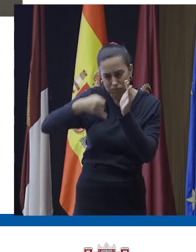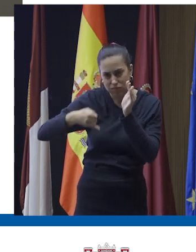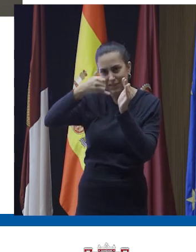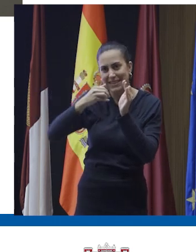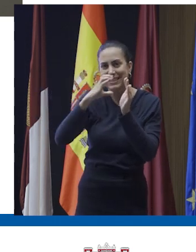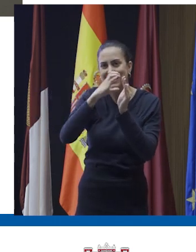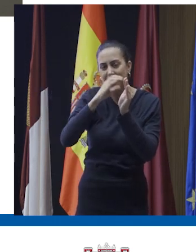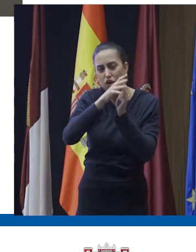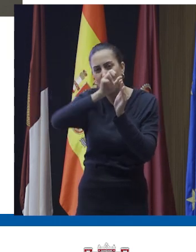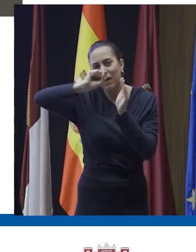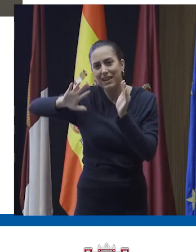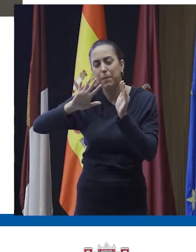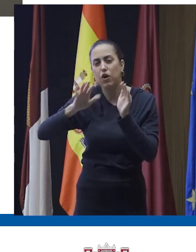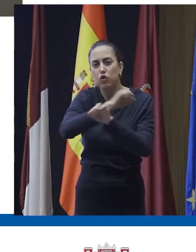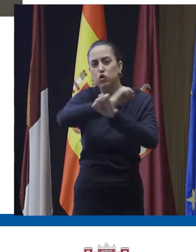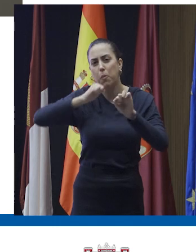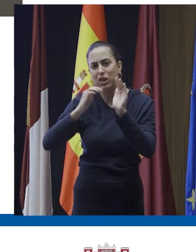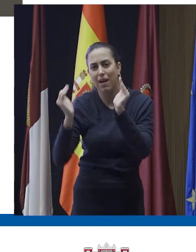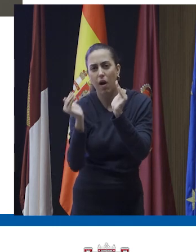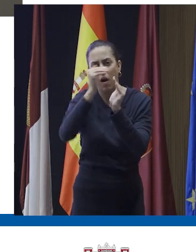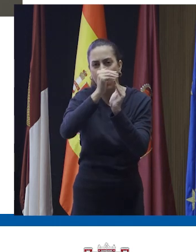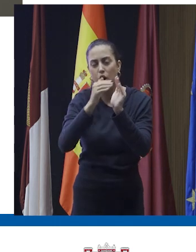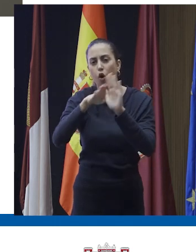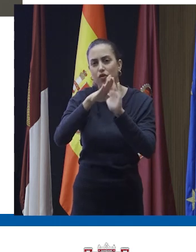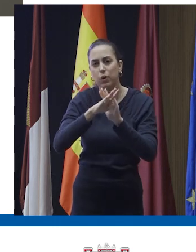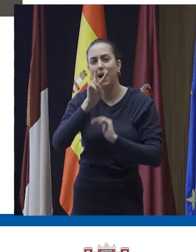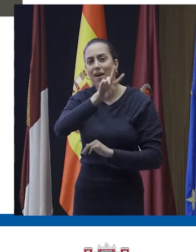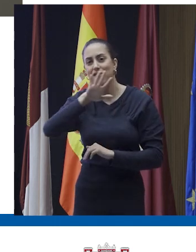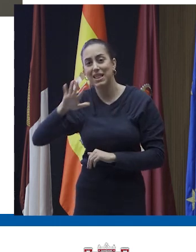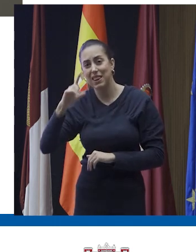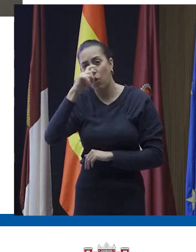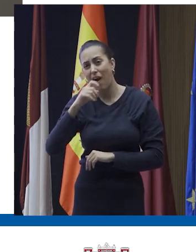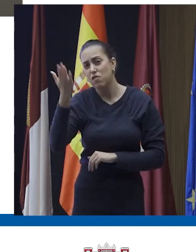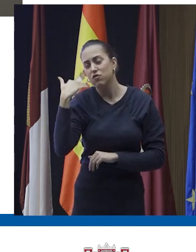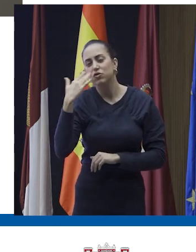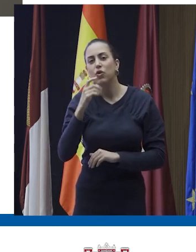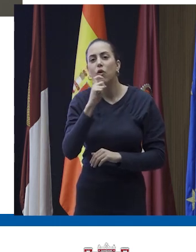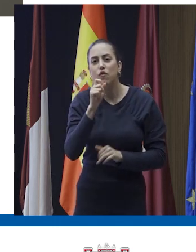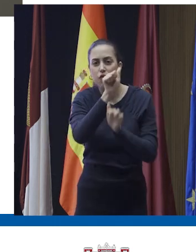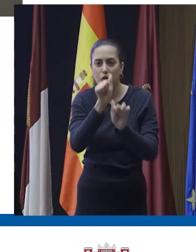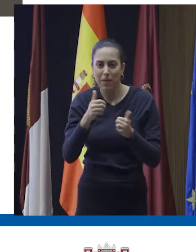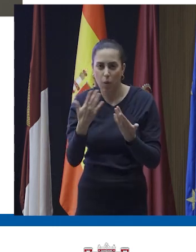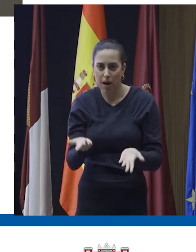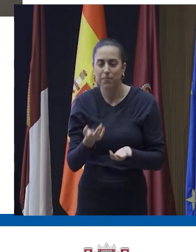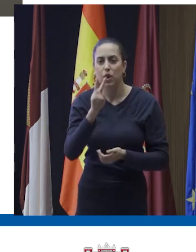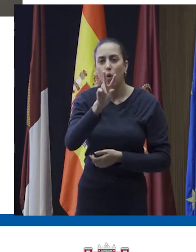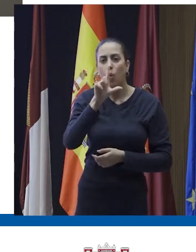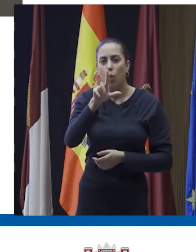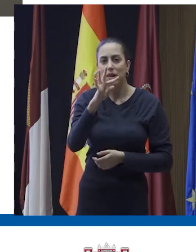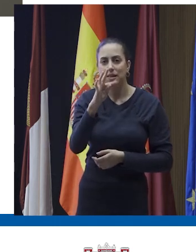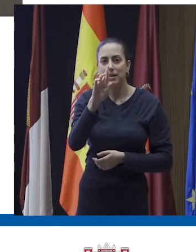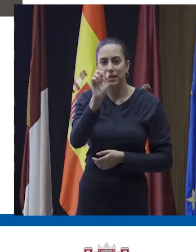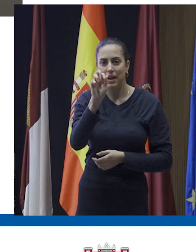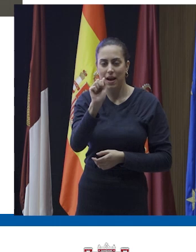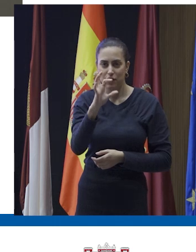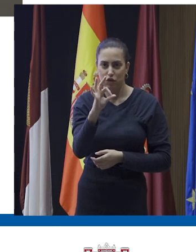sin cápsula, dejando el soporte. Y bueno, pues ya hace 25 años pues se desarrolló el ultrasonido, que es la facoemulsificación,